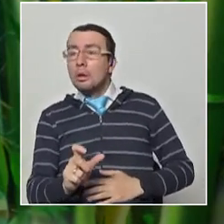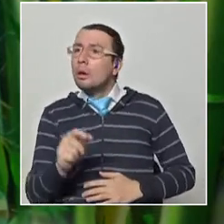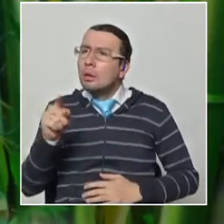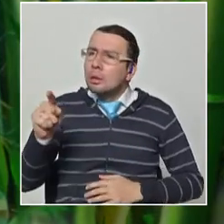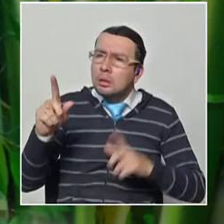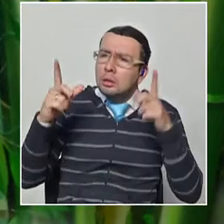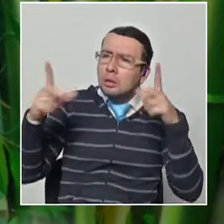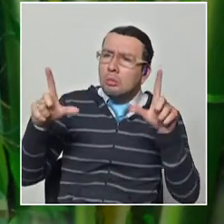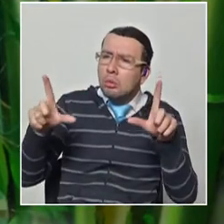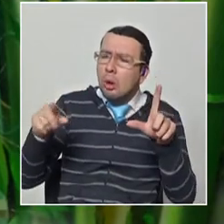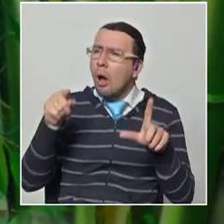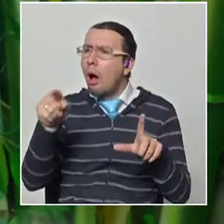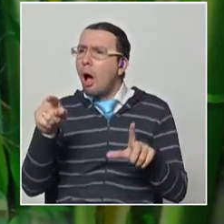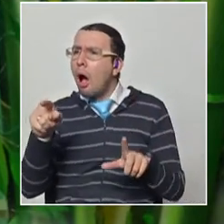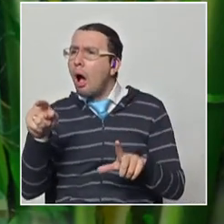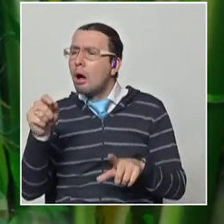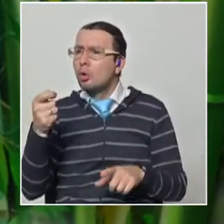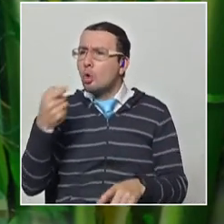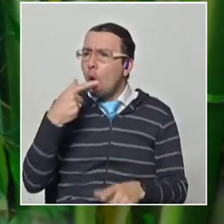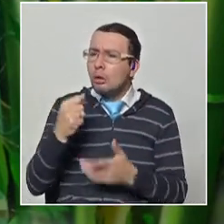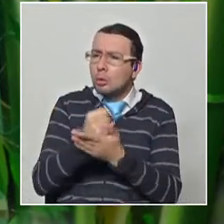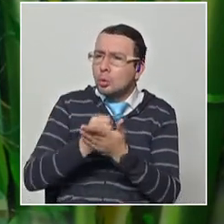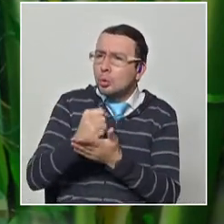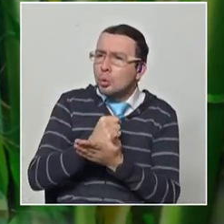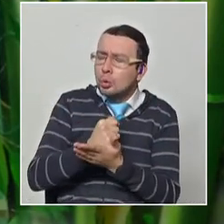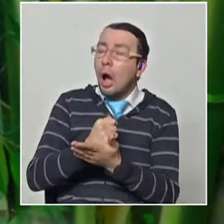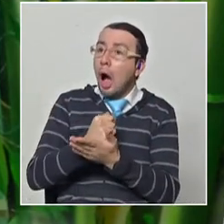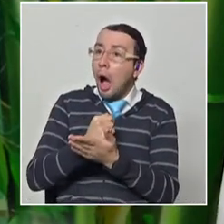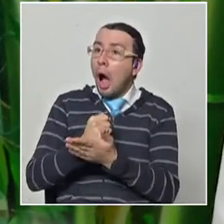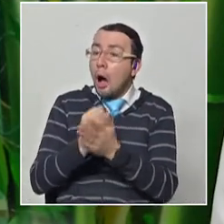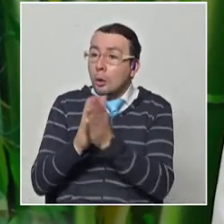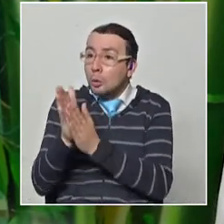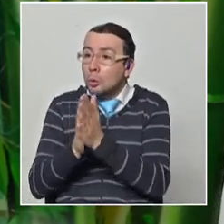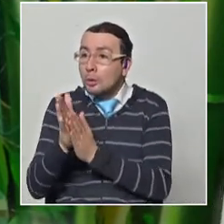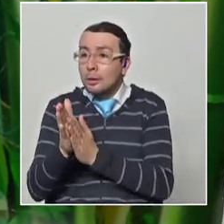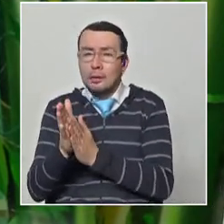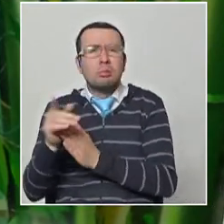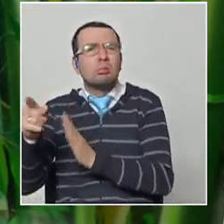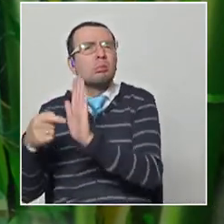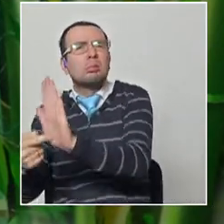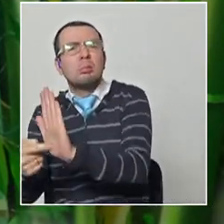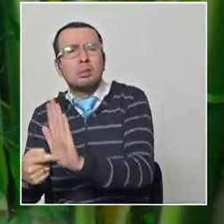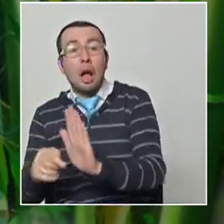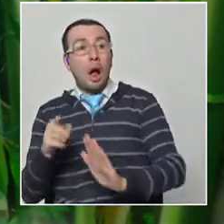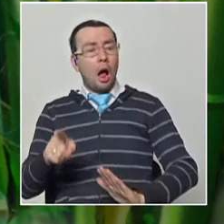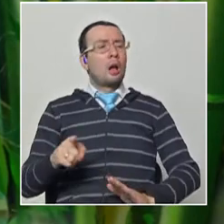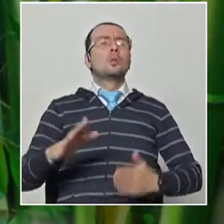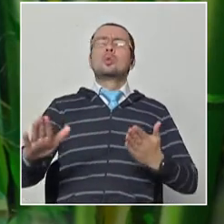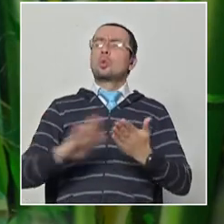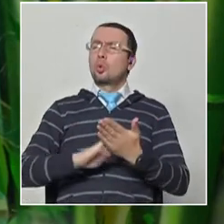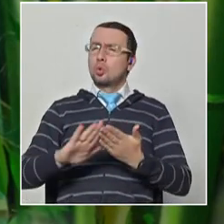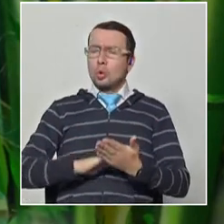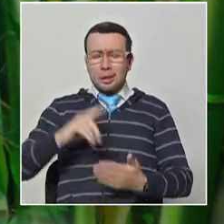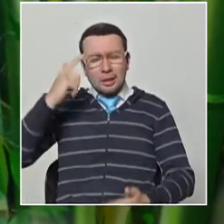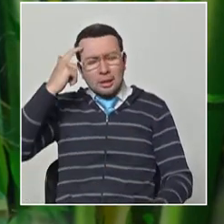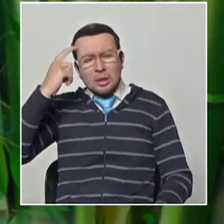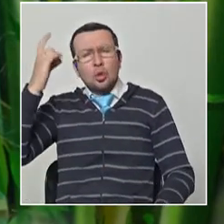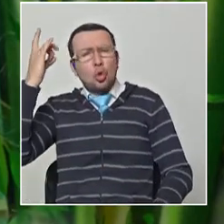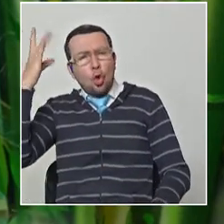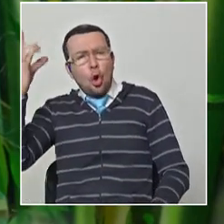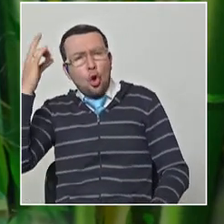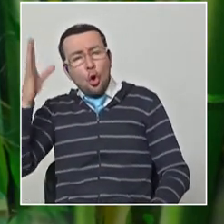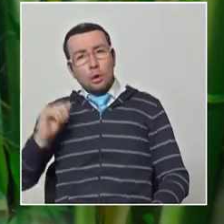un comercial de televisión y entonces nos publicitan tenemos la solución para el dolor de cabeza